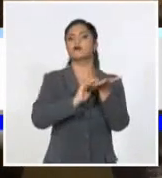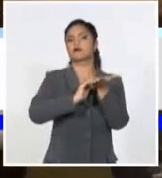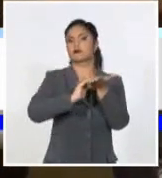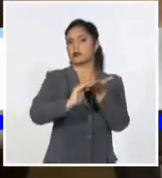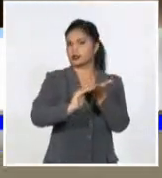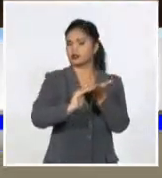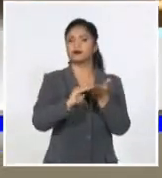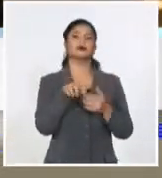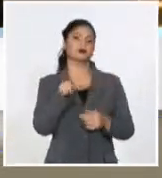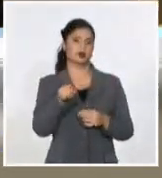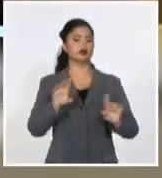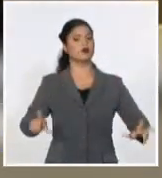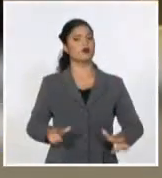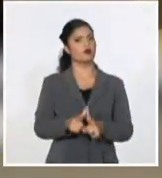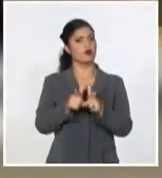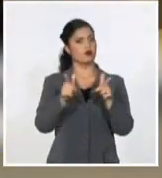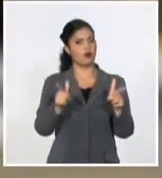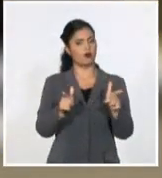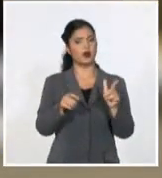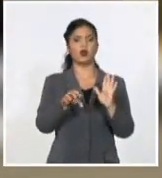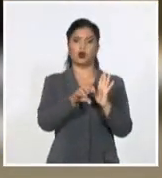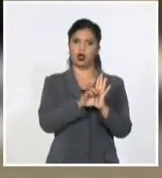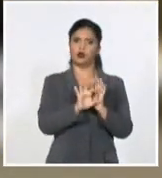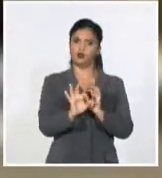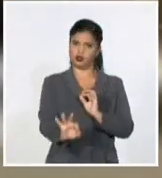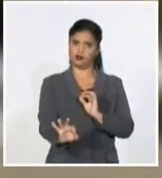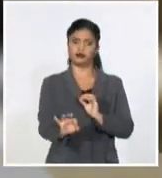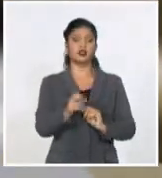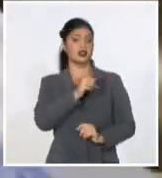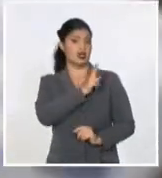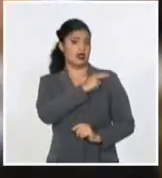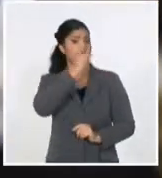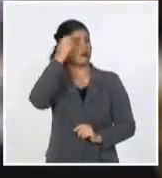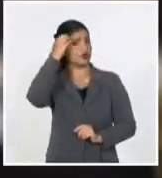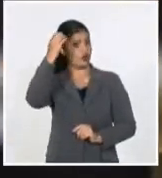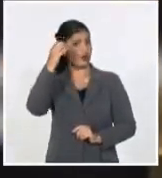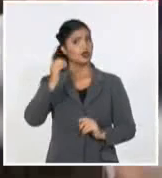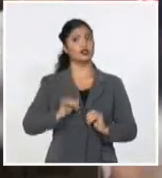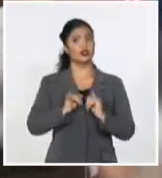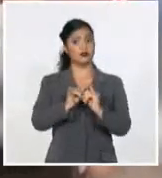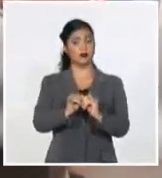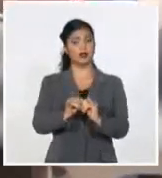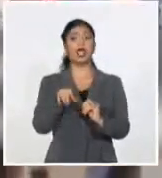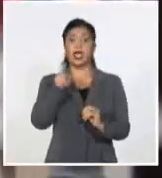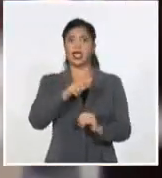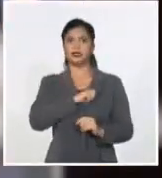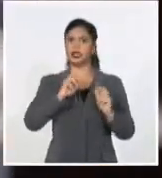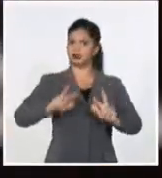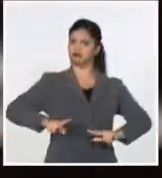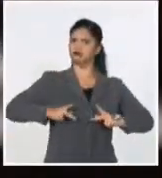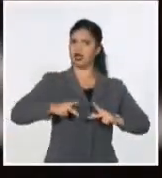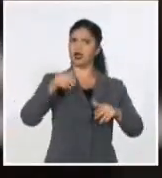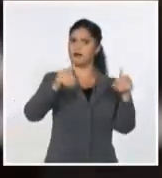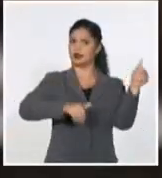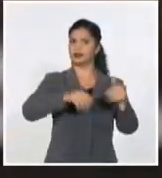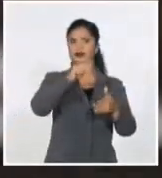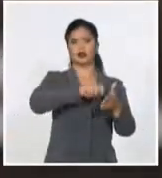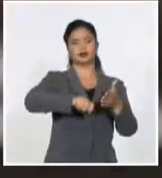Bukele cumple con el fin constitucional. El actual jefe de Estado ya anunció su intención de presentarse a comicios para